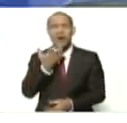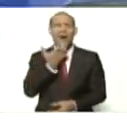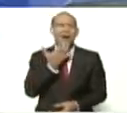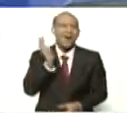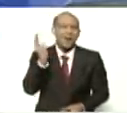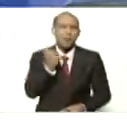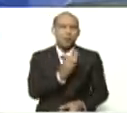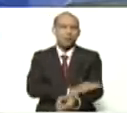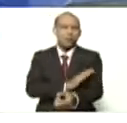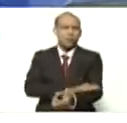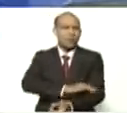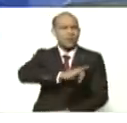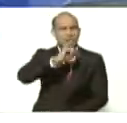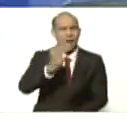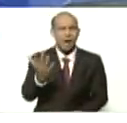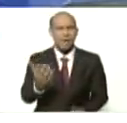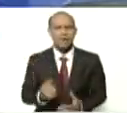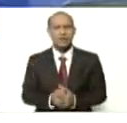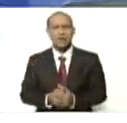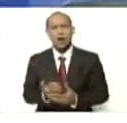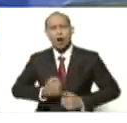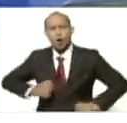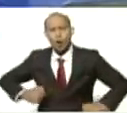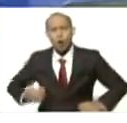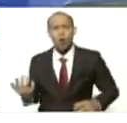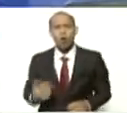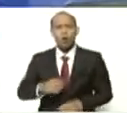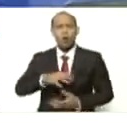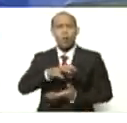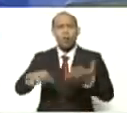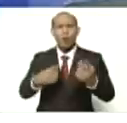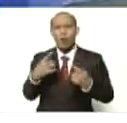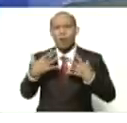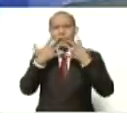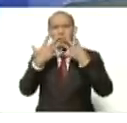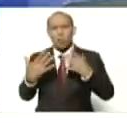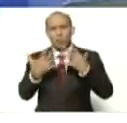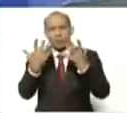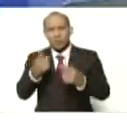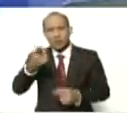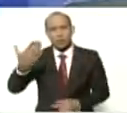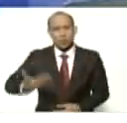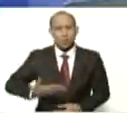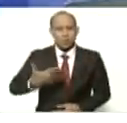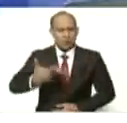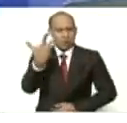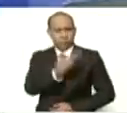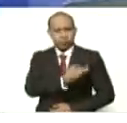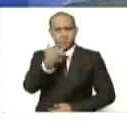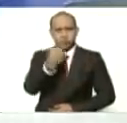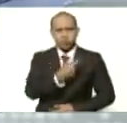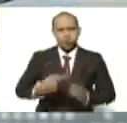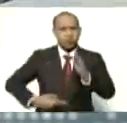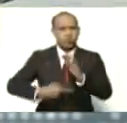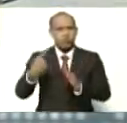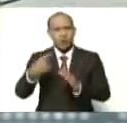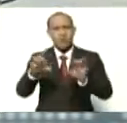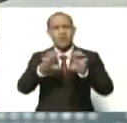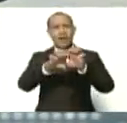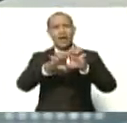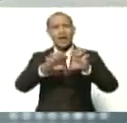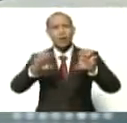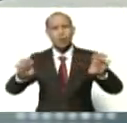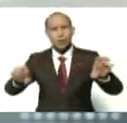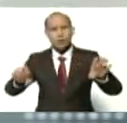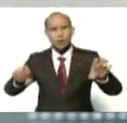arterial diabetes obesidad enfermedades respiratorias cardiovasculares es la prioridad de el gremio